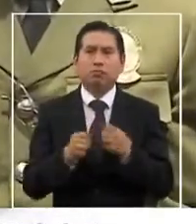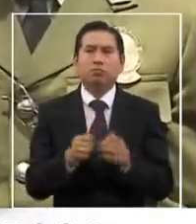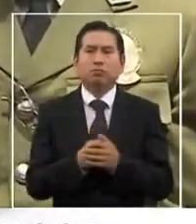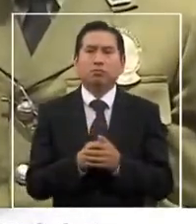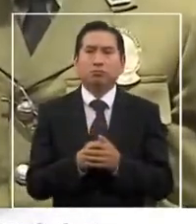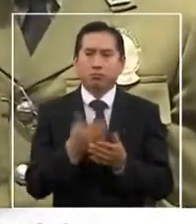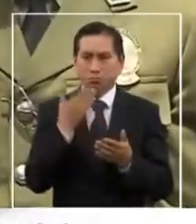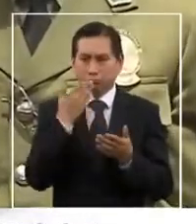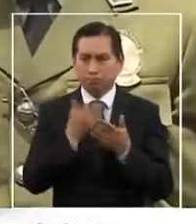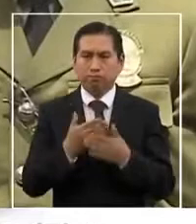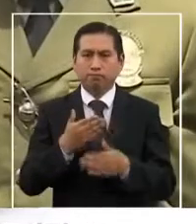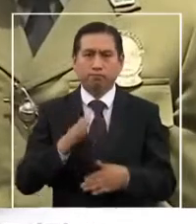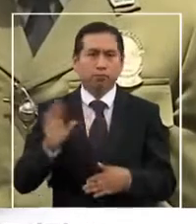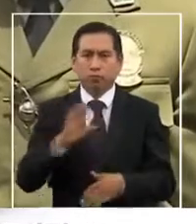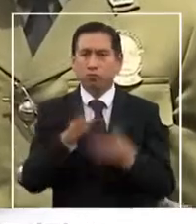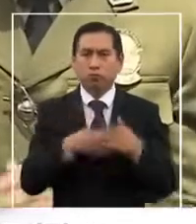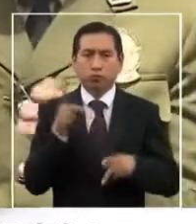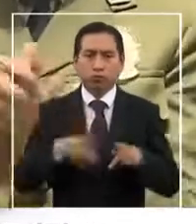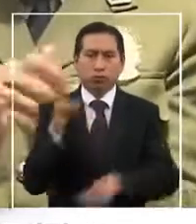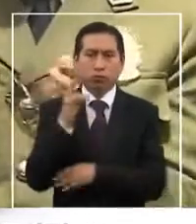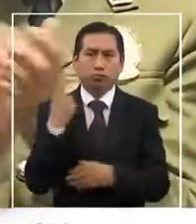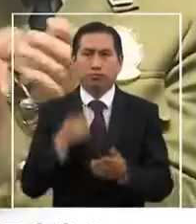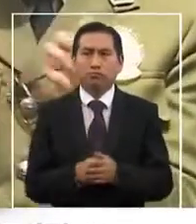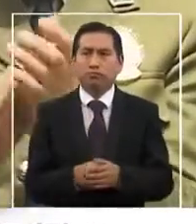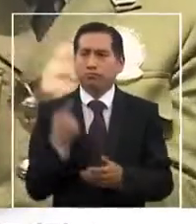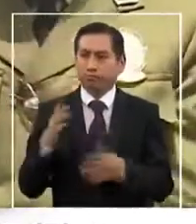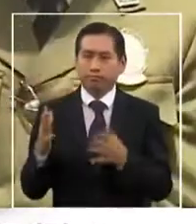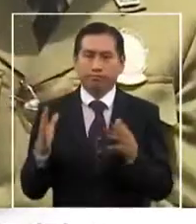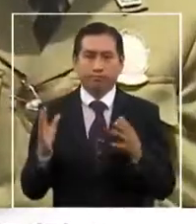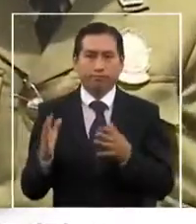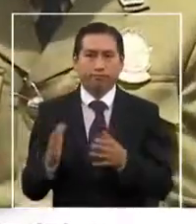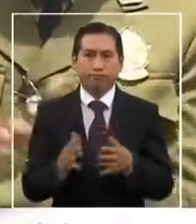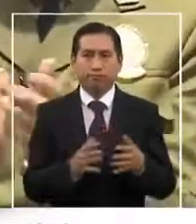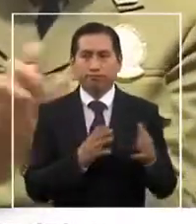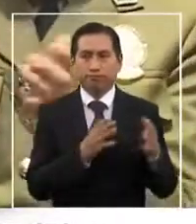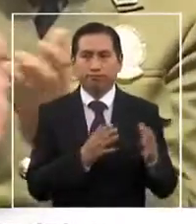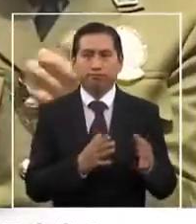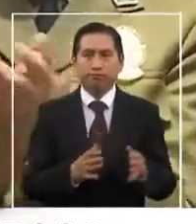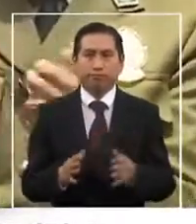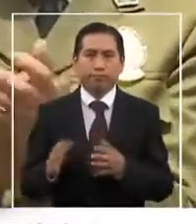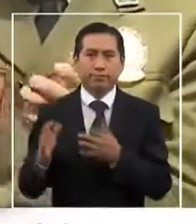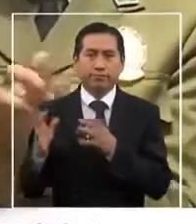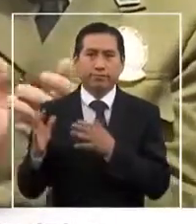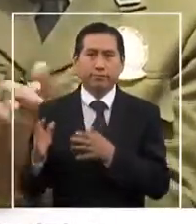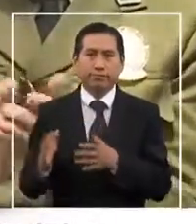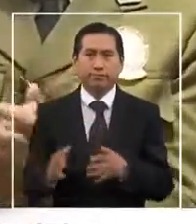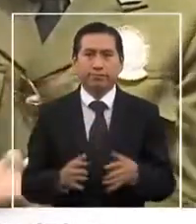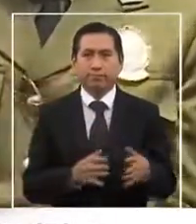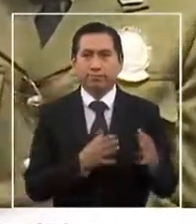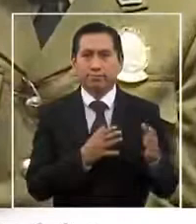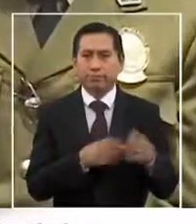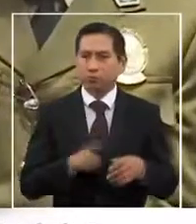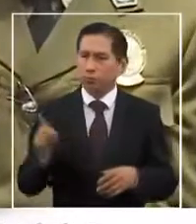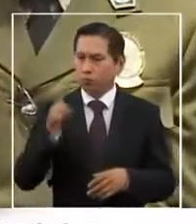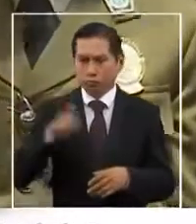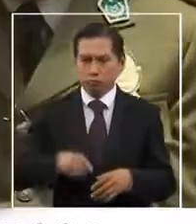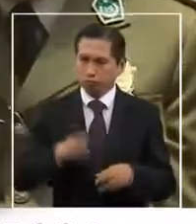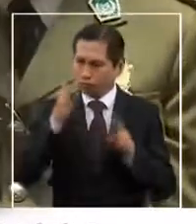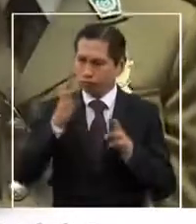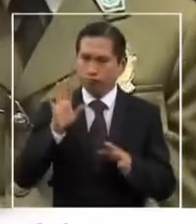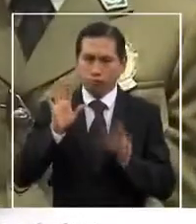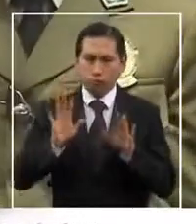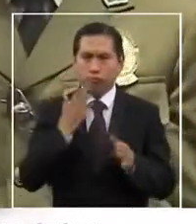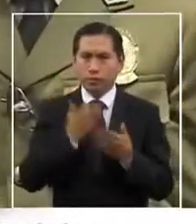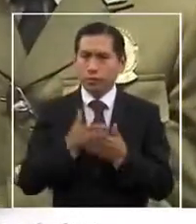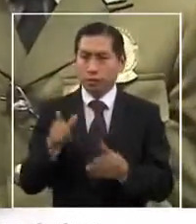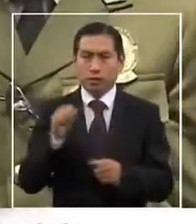el bienestar de cada uno de los bolivianos. Felicidades, de verdad, con todo cariño, se lo merecen. Comandante, felicidades, un